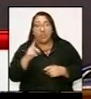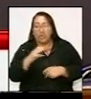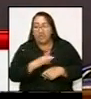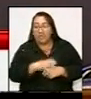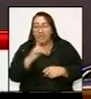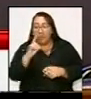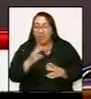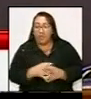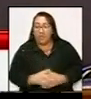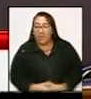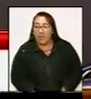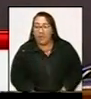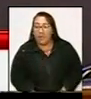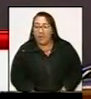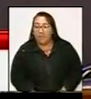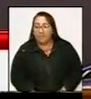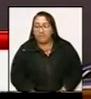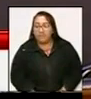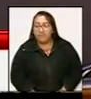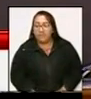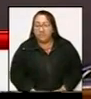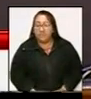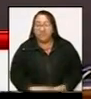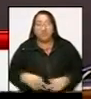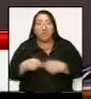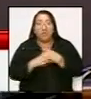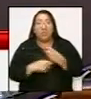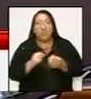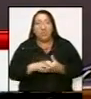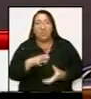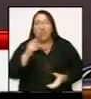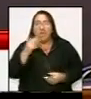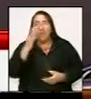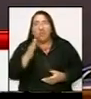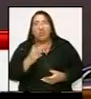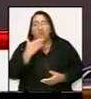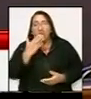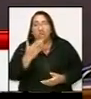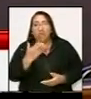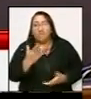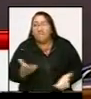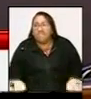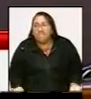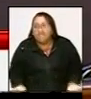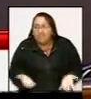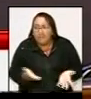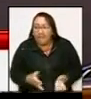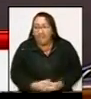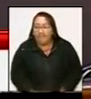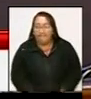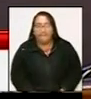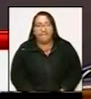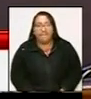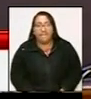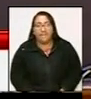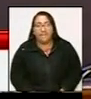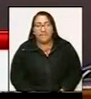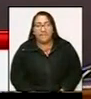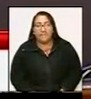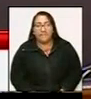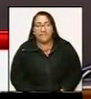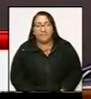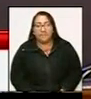bolivianos. Eso es una desgracia, siendo un país multimillonario, bendecido por Dios, ¿estamos en esa? ¿Seguimos con la extrema